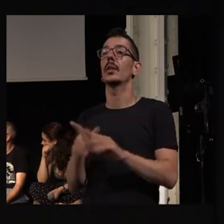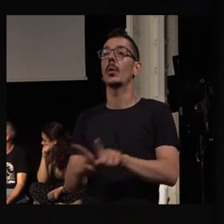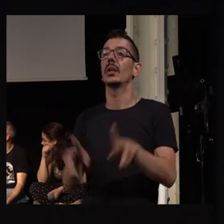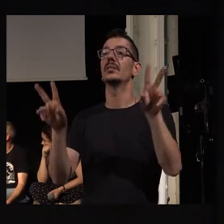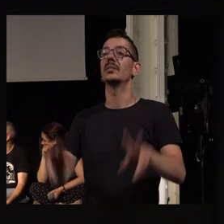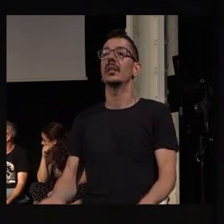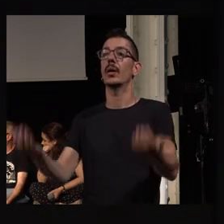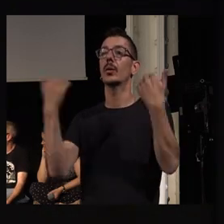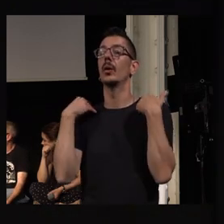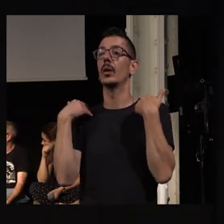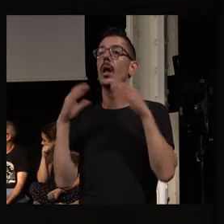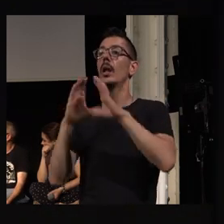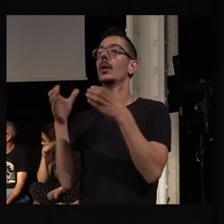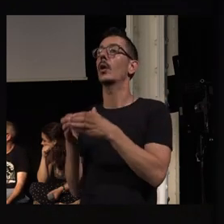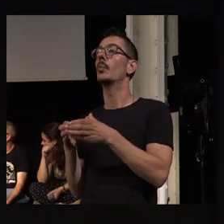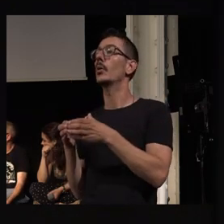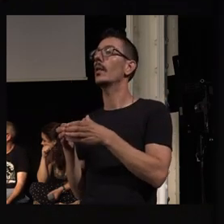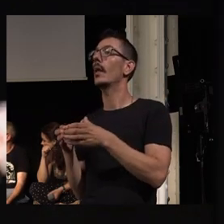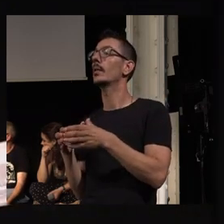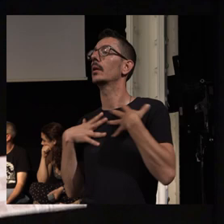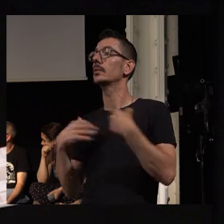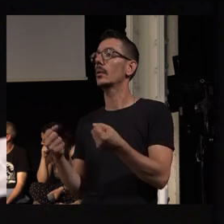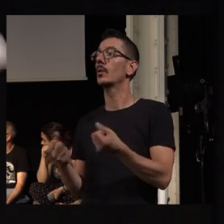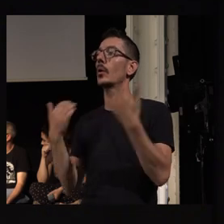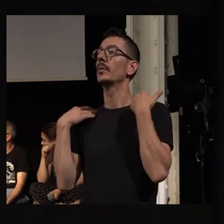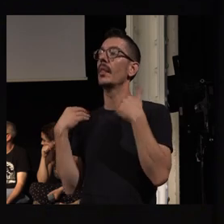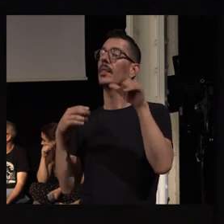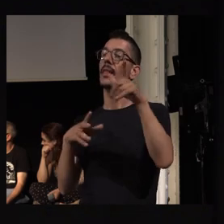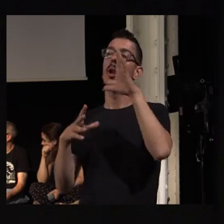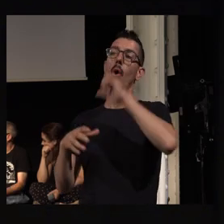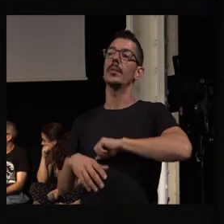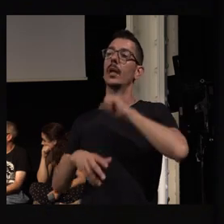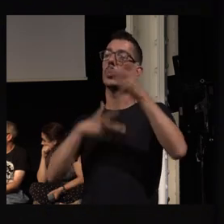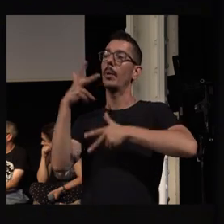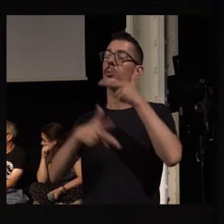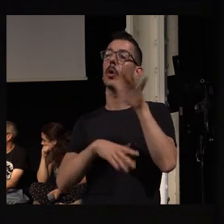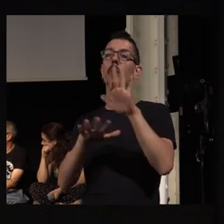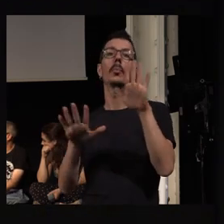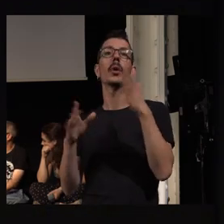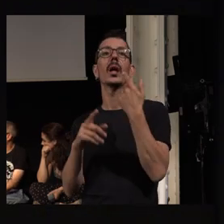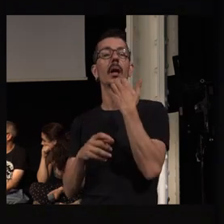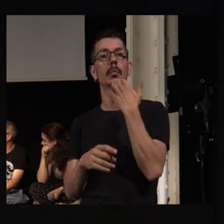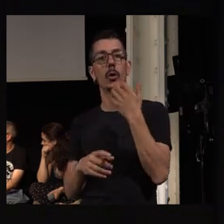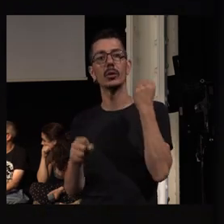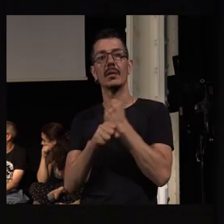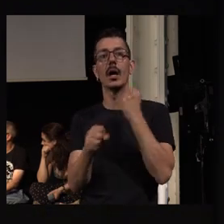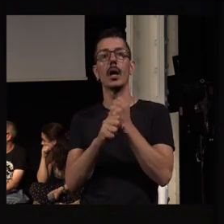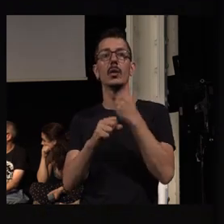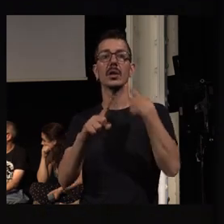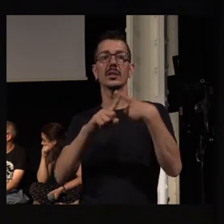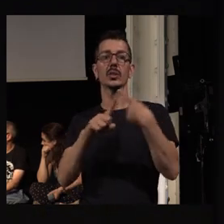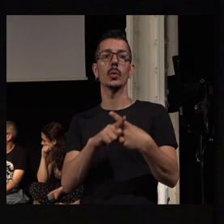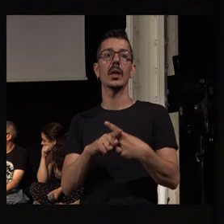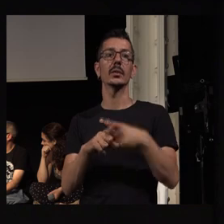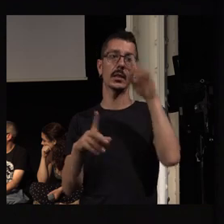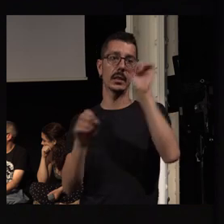en la comunidad que controlo, salud es una competencia del Gobierno vasco. Por lo tanto, no toca. Pero, por ejemplo, con las trabajadoras sexuales, lo que nos quedó